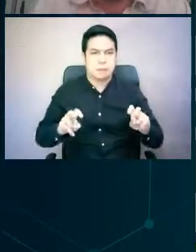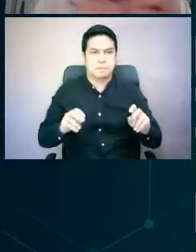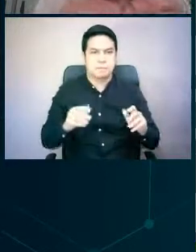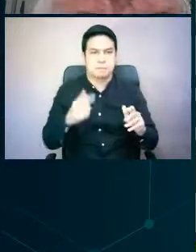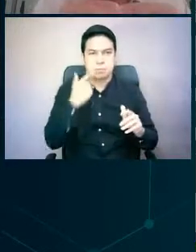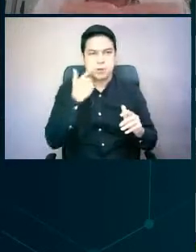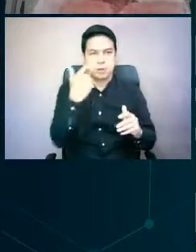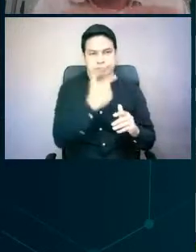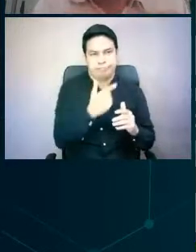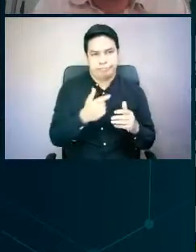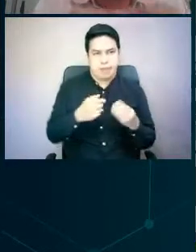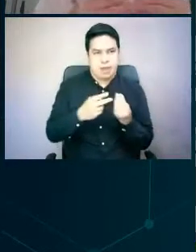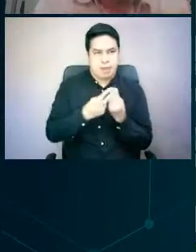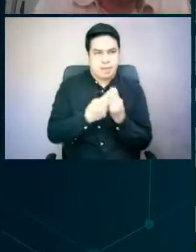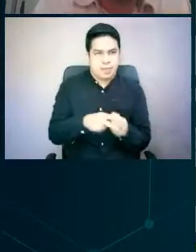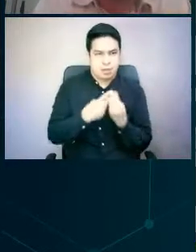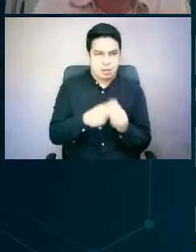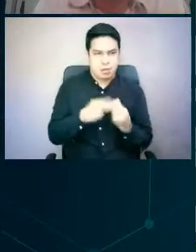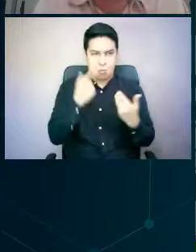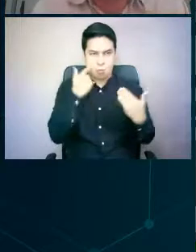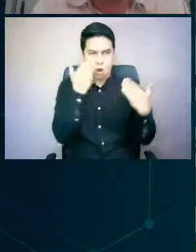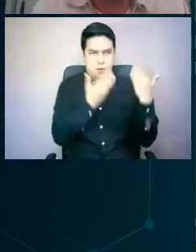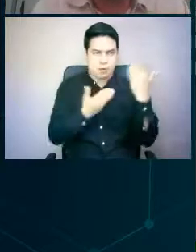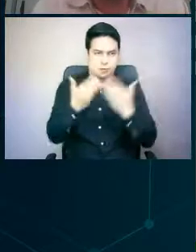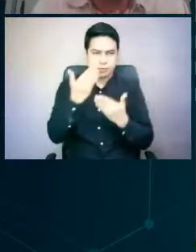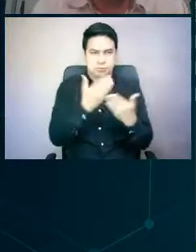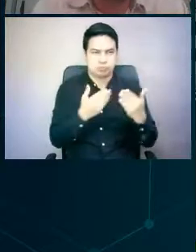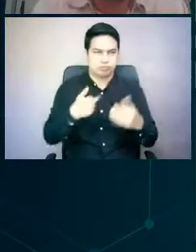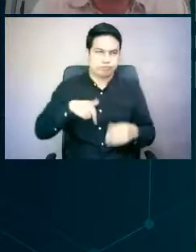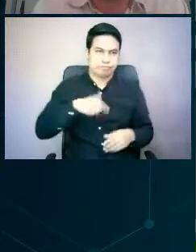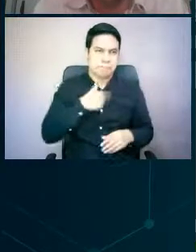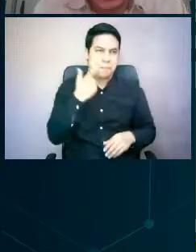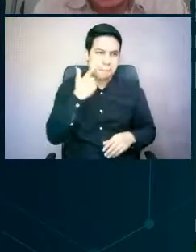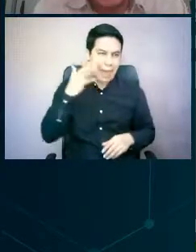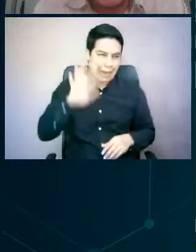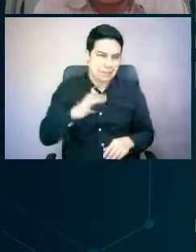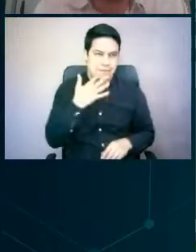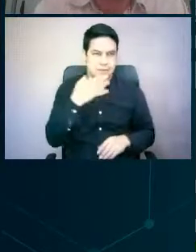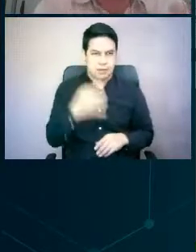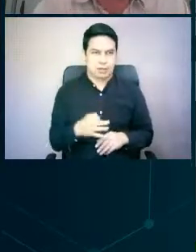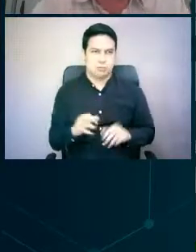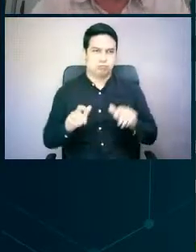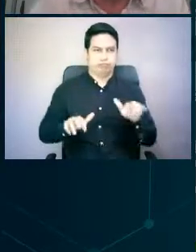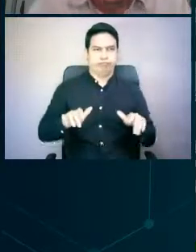que es donde tenemos o la que nos emula el comportamiento del sistema de potencia.